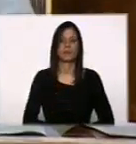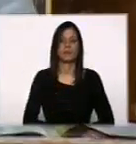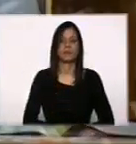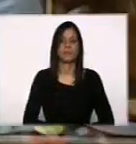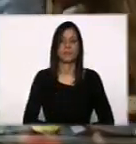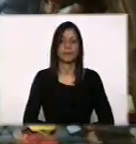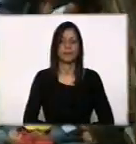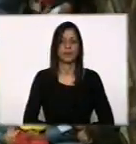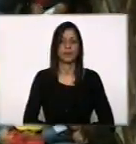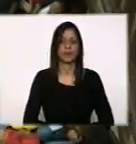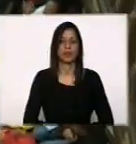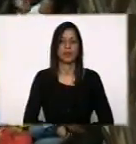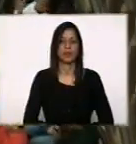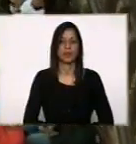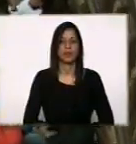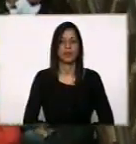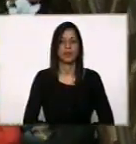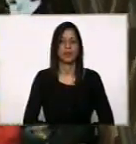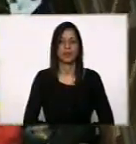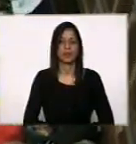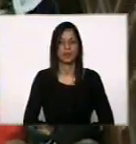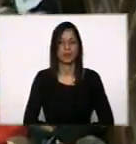Constituyente.